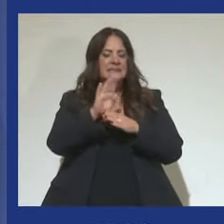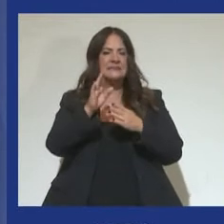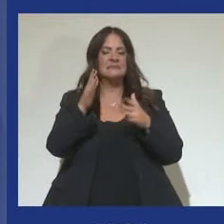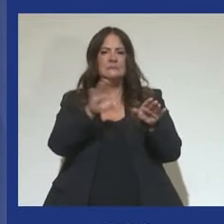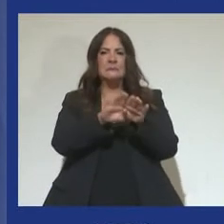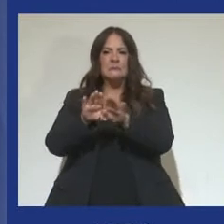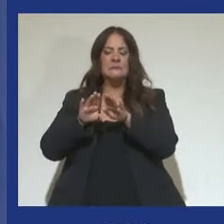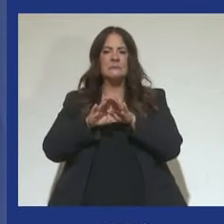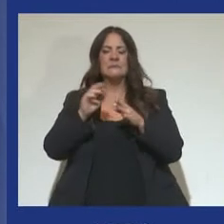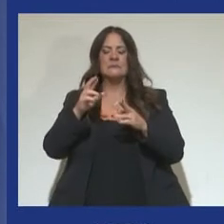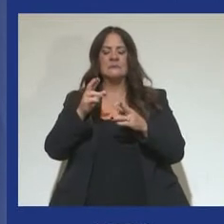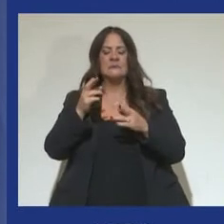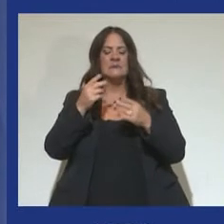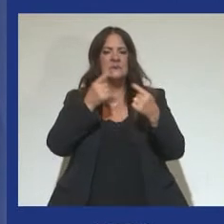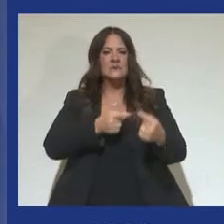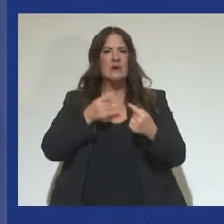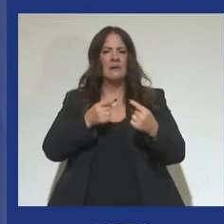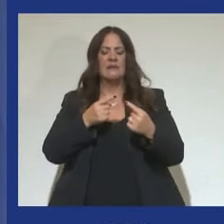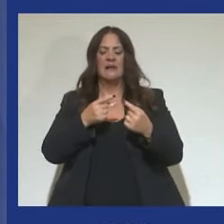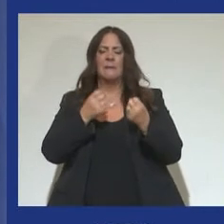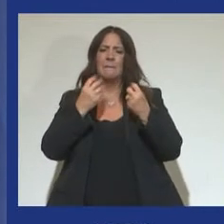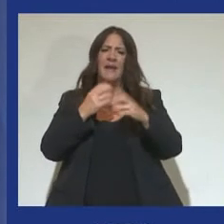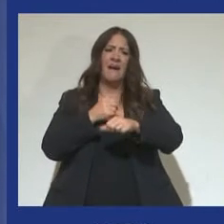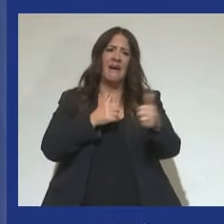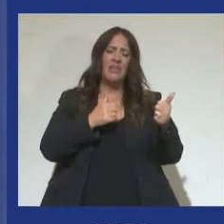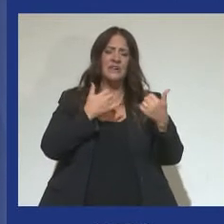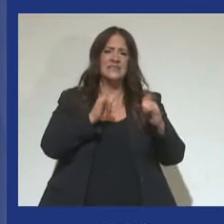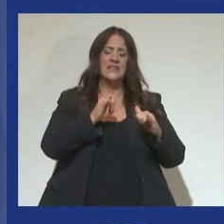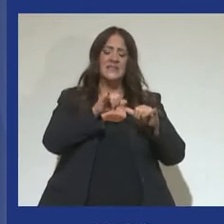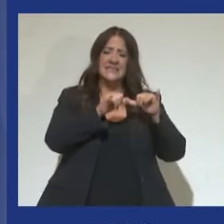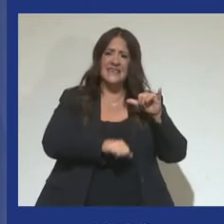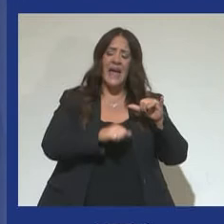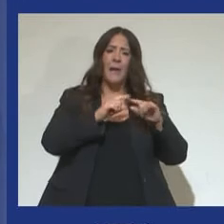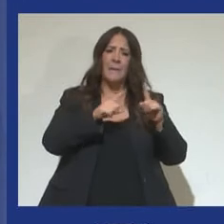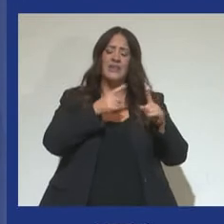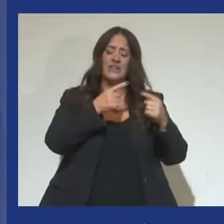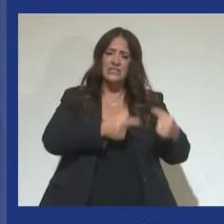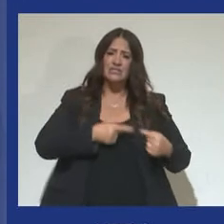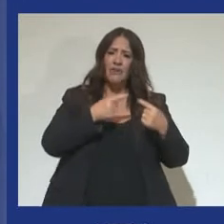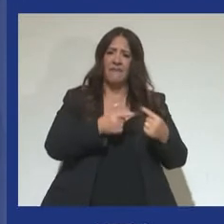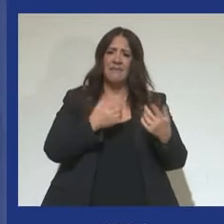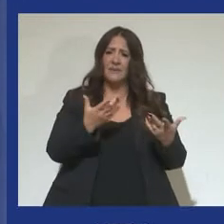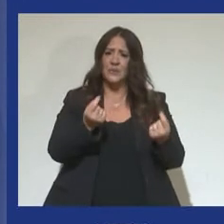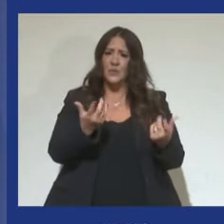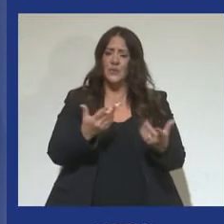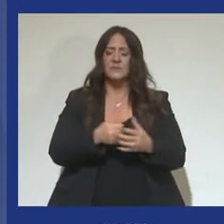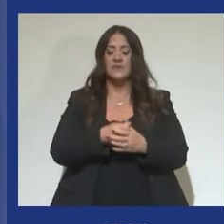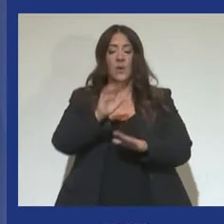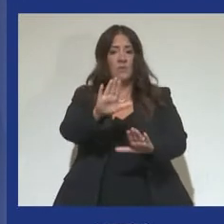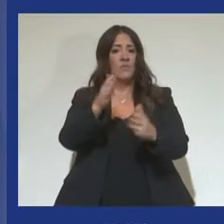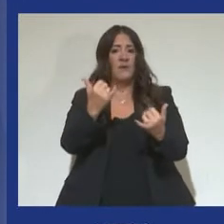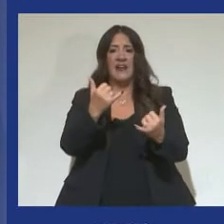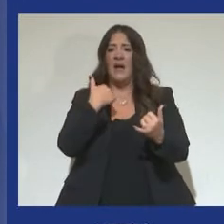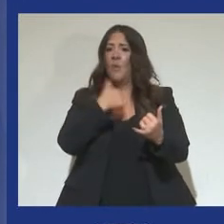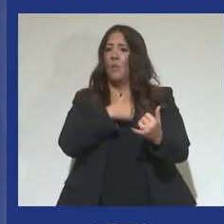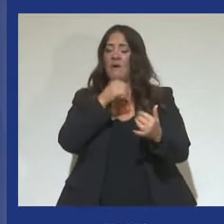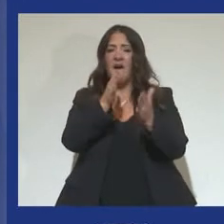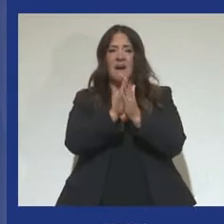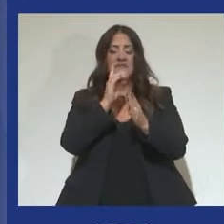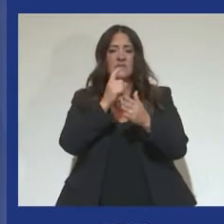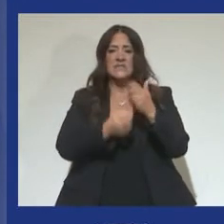frustrados con la situación comercial en el estado para de otros que están viéndose tan perjudicados actualmente no estamos